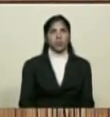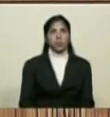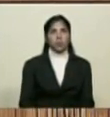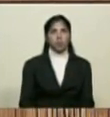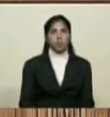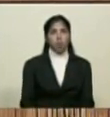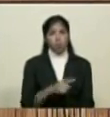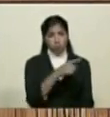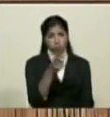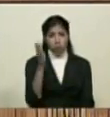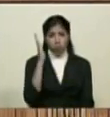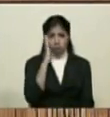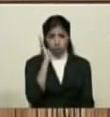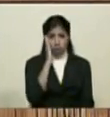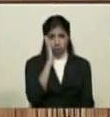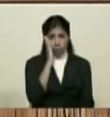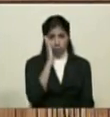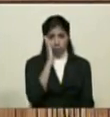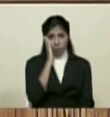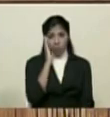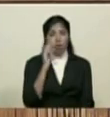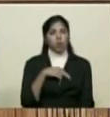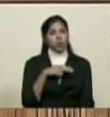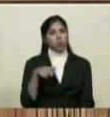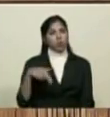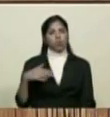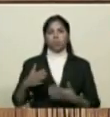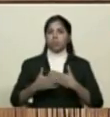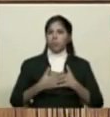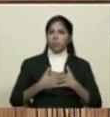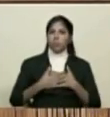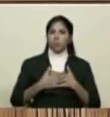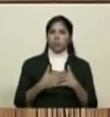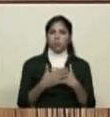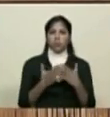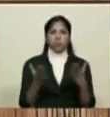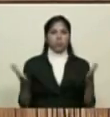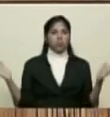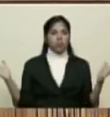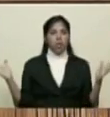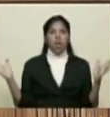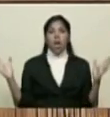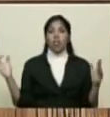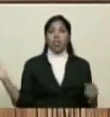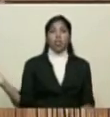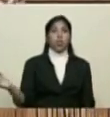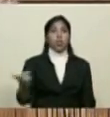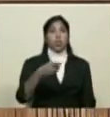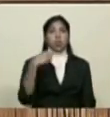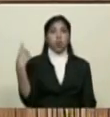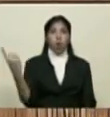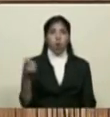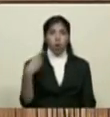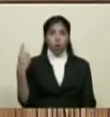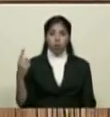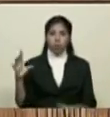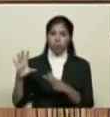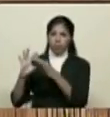Ustedes saben que nosotros tenemos la disposición de colaborar con todos los poderes públicos. De eso no hay que tener